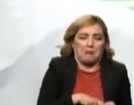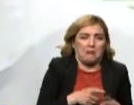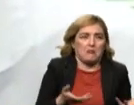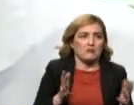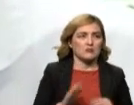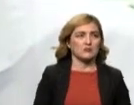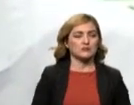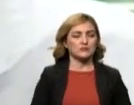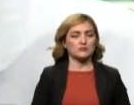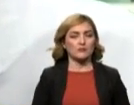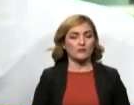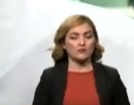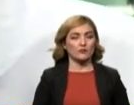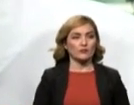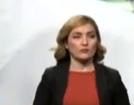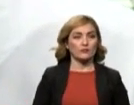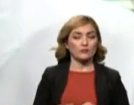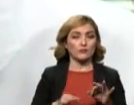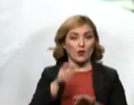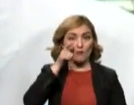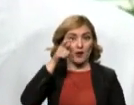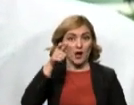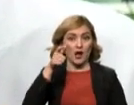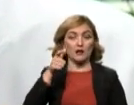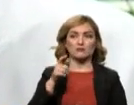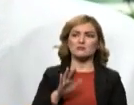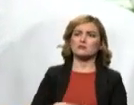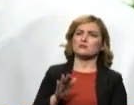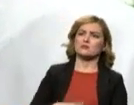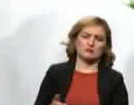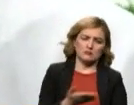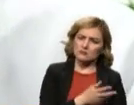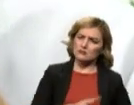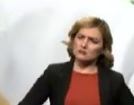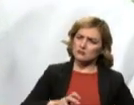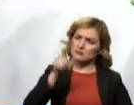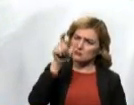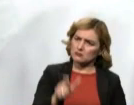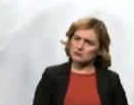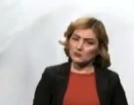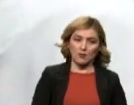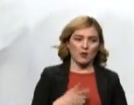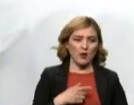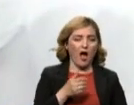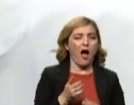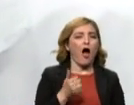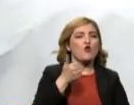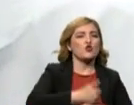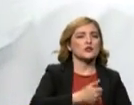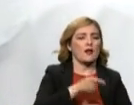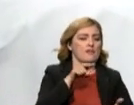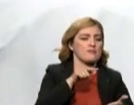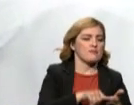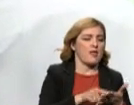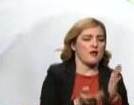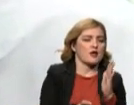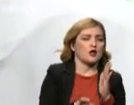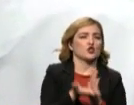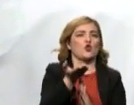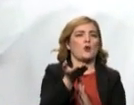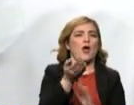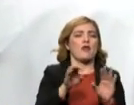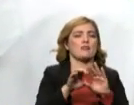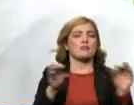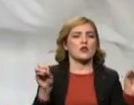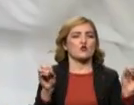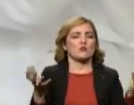a emitir un pronunciamiento para exigir a la Fiscal General de la Nación que se investigue a la persona que dio el clic, porque en este sistema del CENESID deben